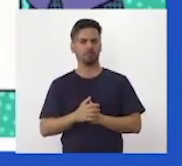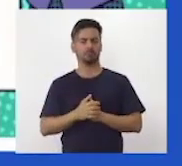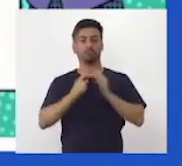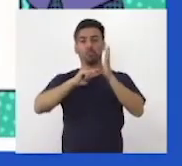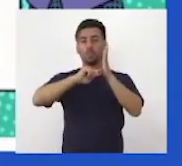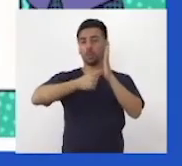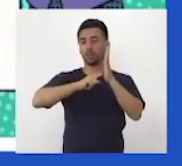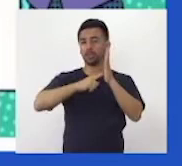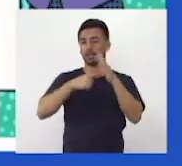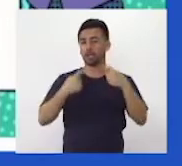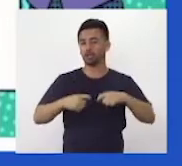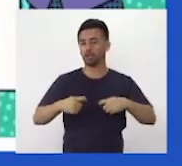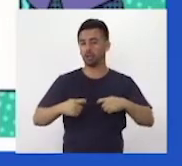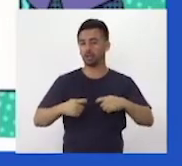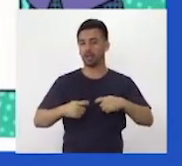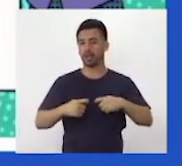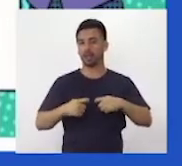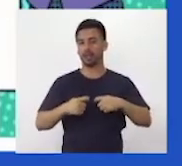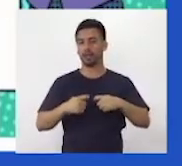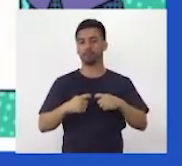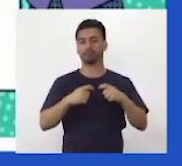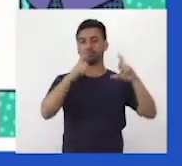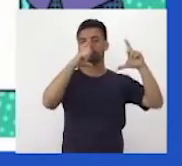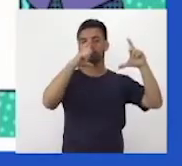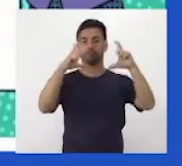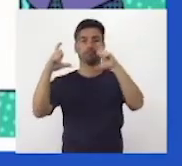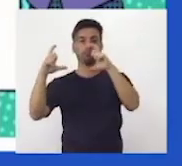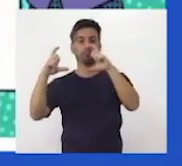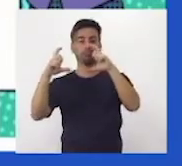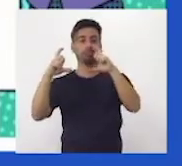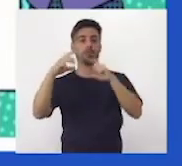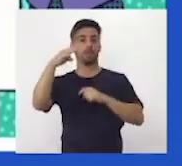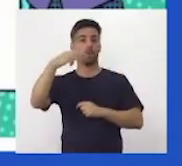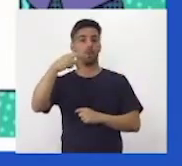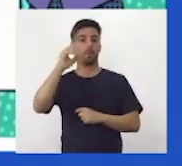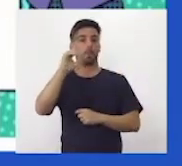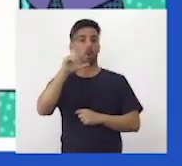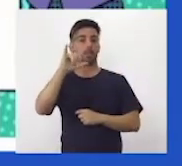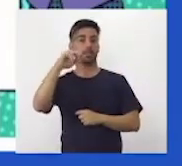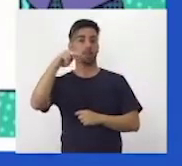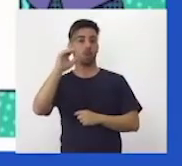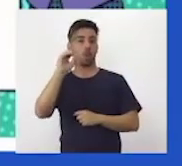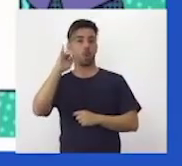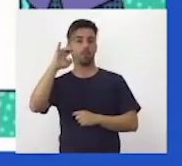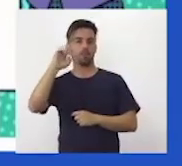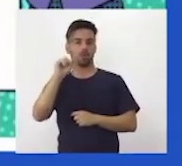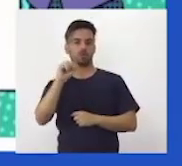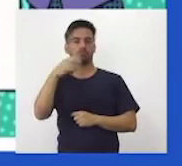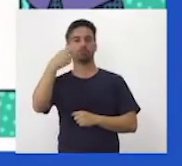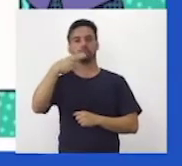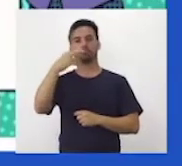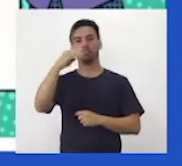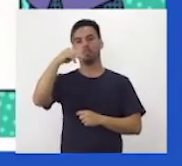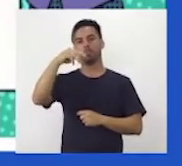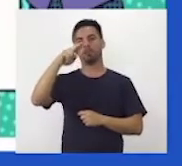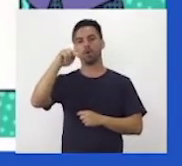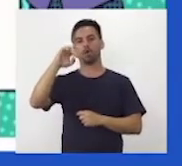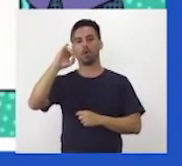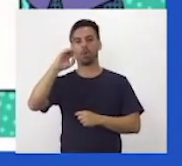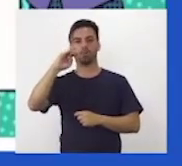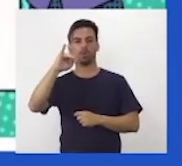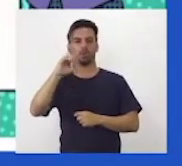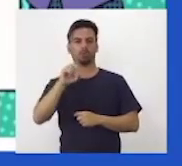efectuar la multiplicación de polinomios por monomios y de monomios por